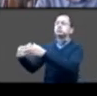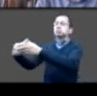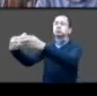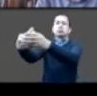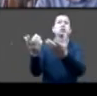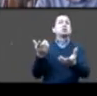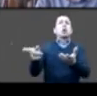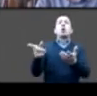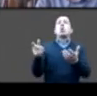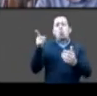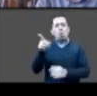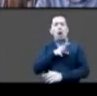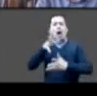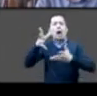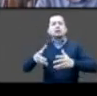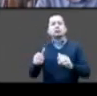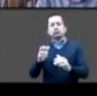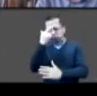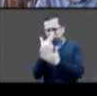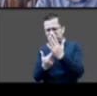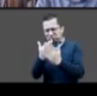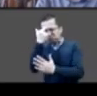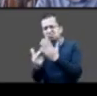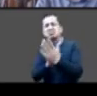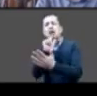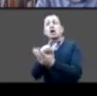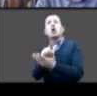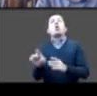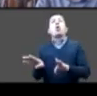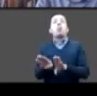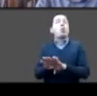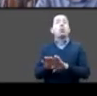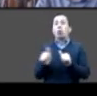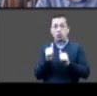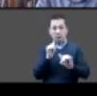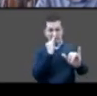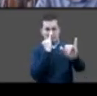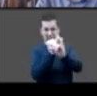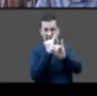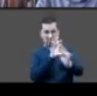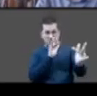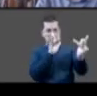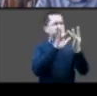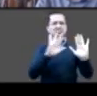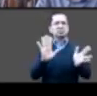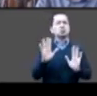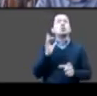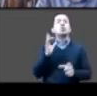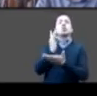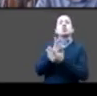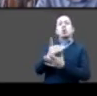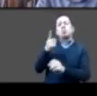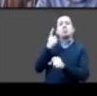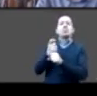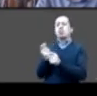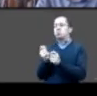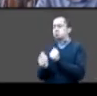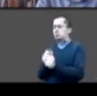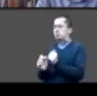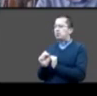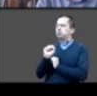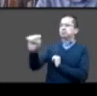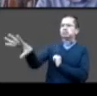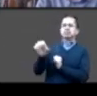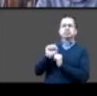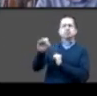el caso del grooming, en donde el agresor sexual, bueno, contacta a sus víctimas, después puede generar, puede